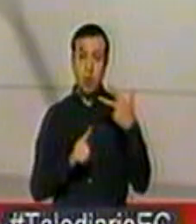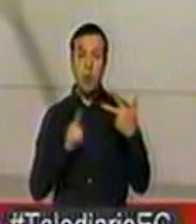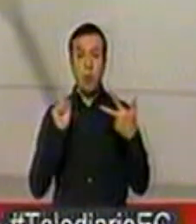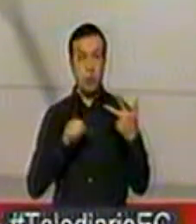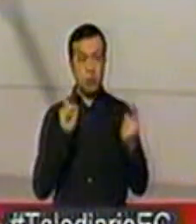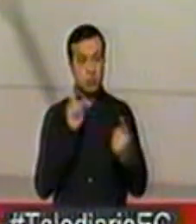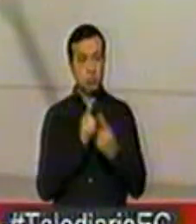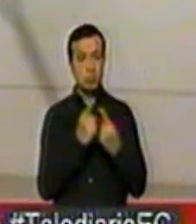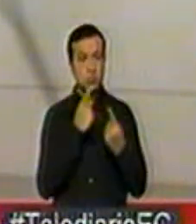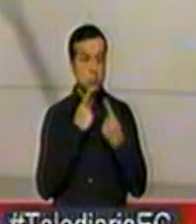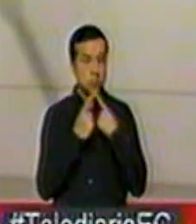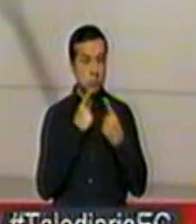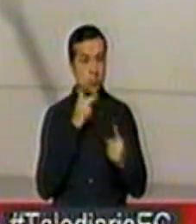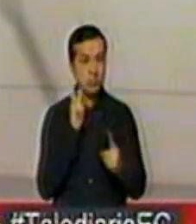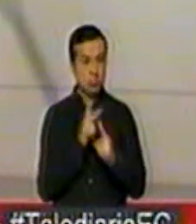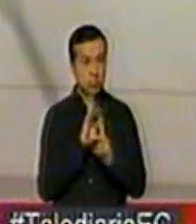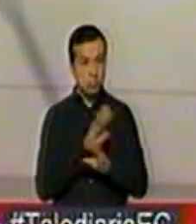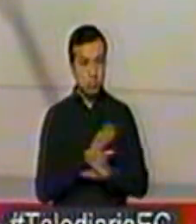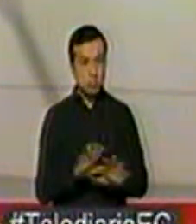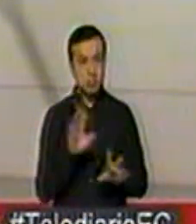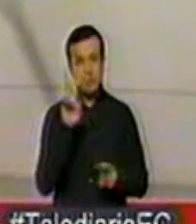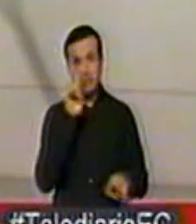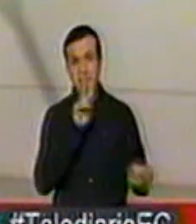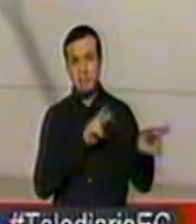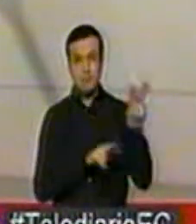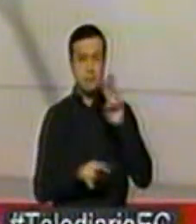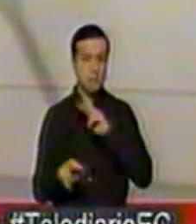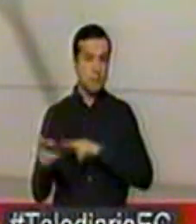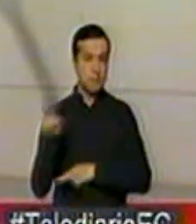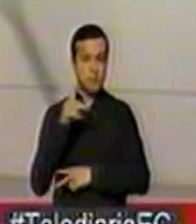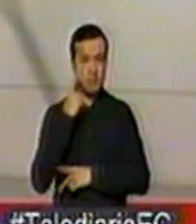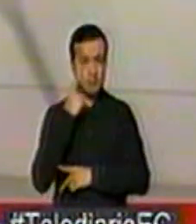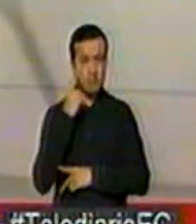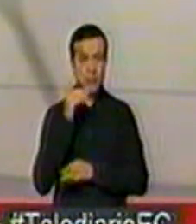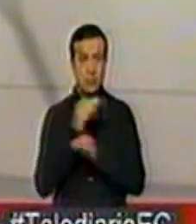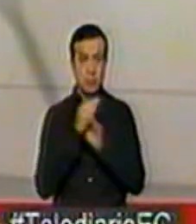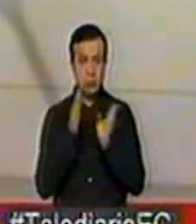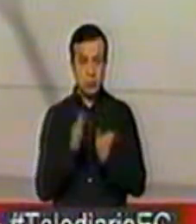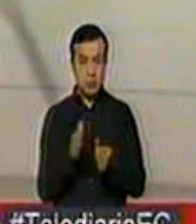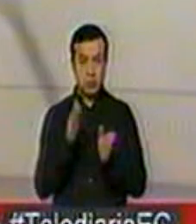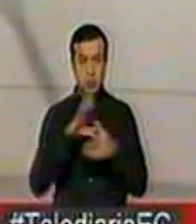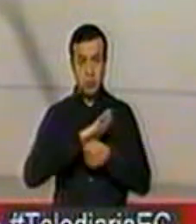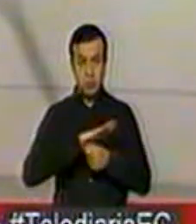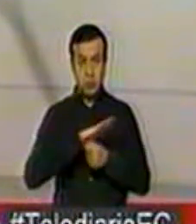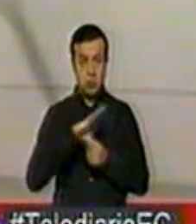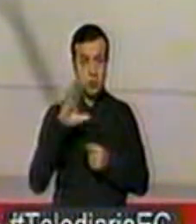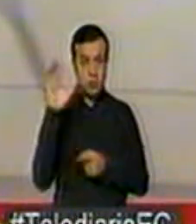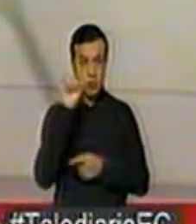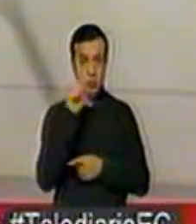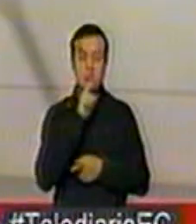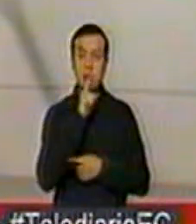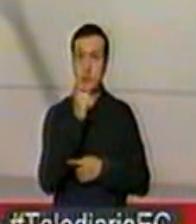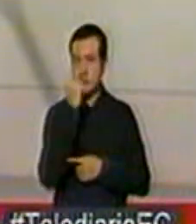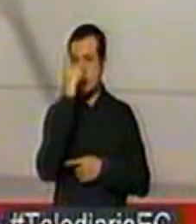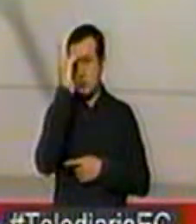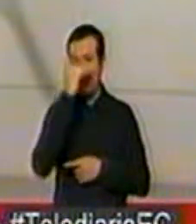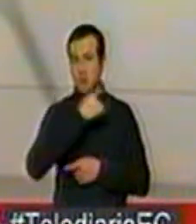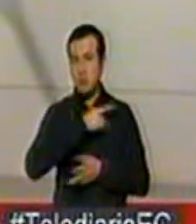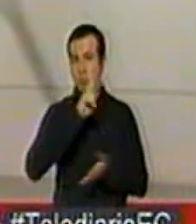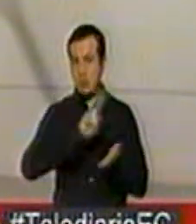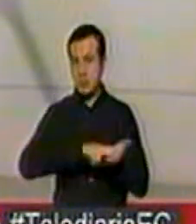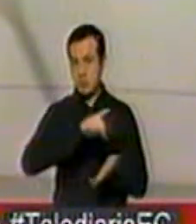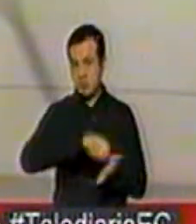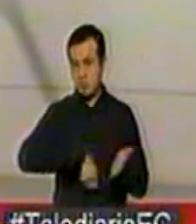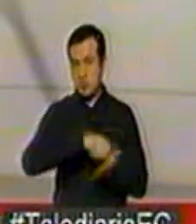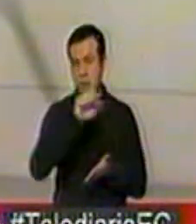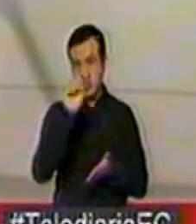hacer una pequeña entrevista que permitirá a nuestros funcionarios consulares tomar una decisión en